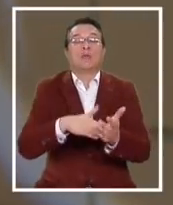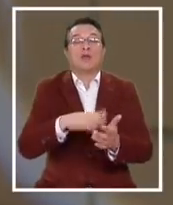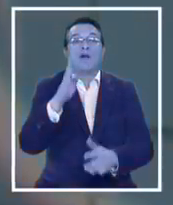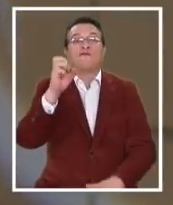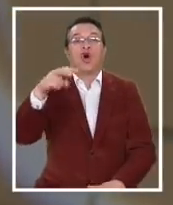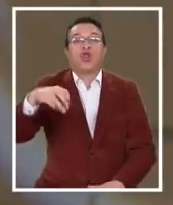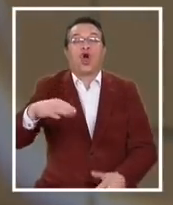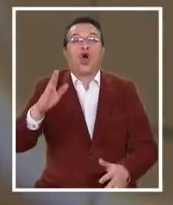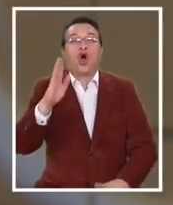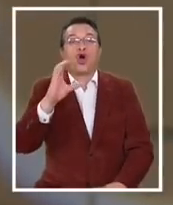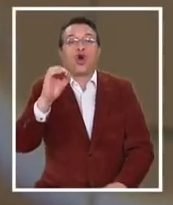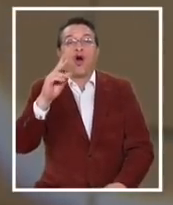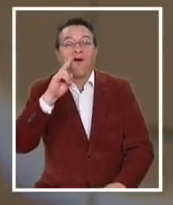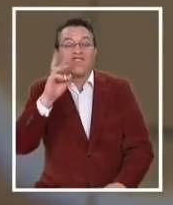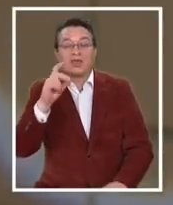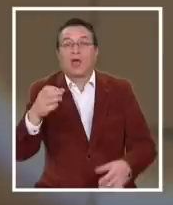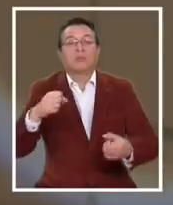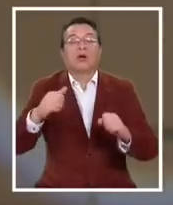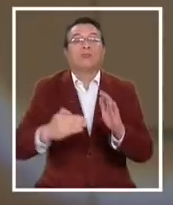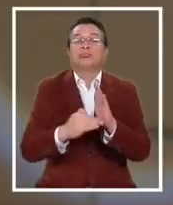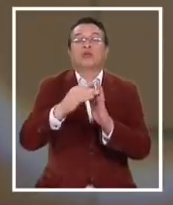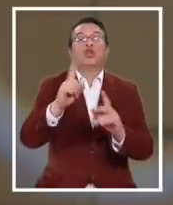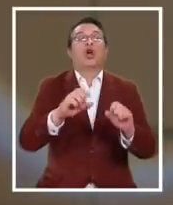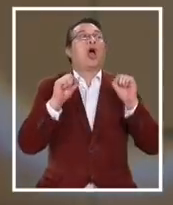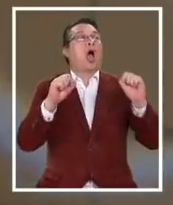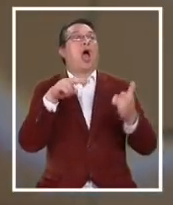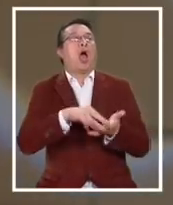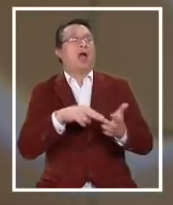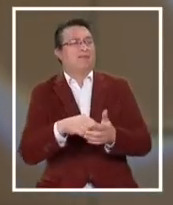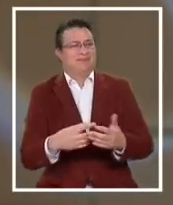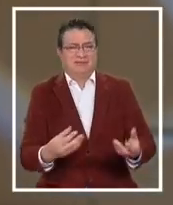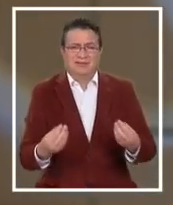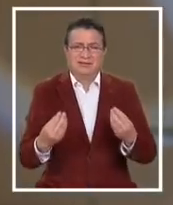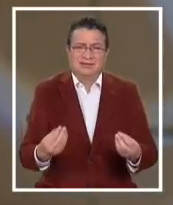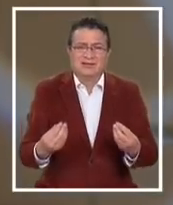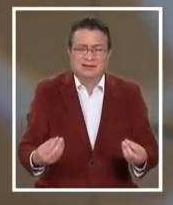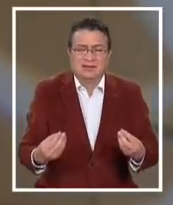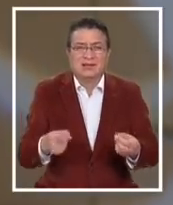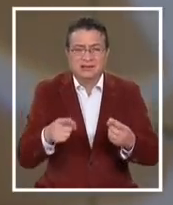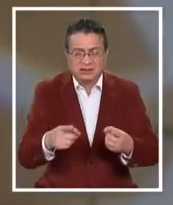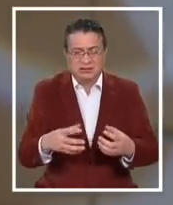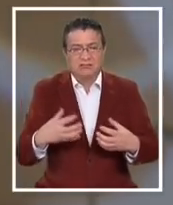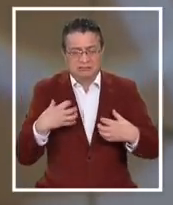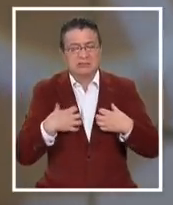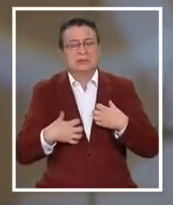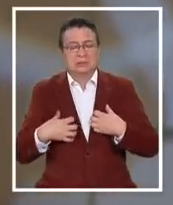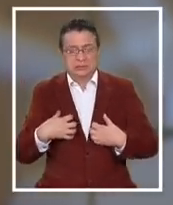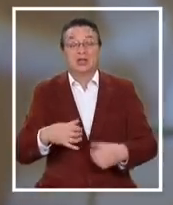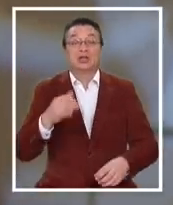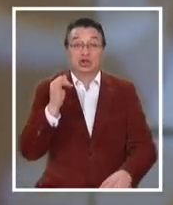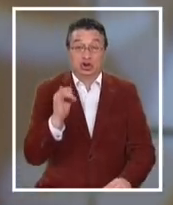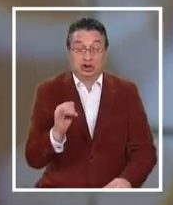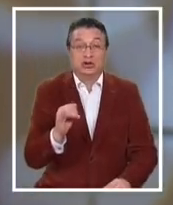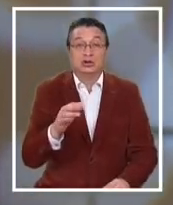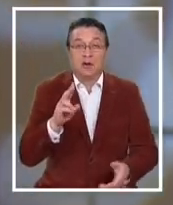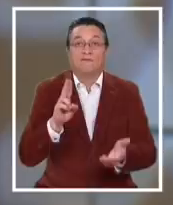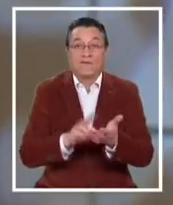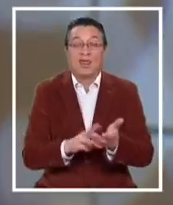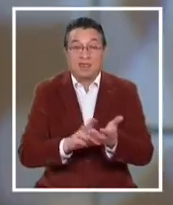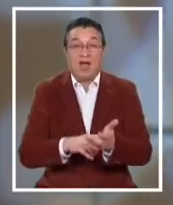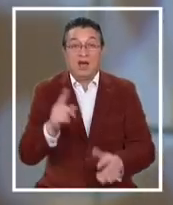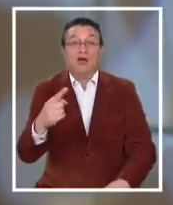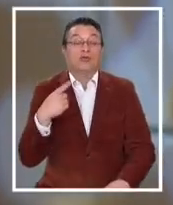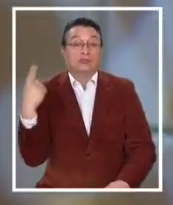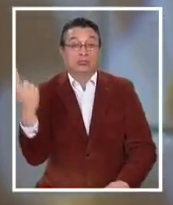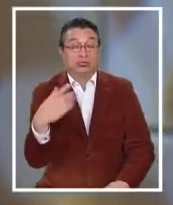que no habíamos logrado aumentarlo. Entonces, esas diferencias pueden ser molestas, es cierto, yo creo que en general quienes